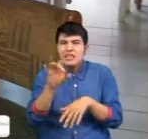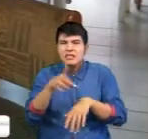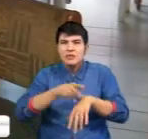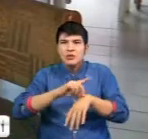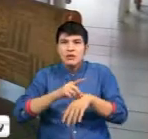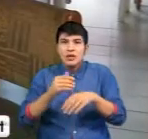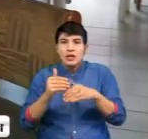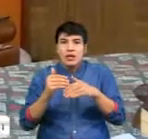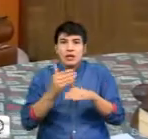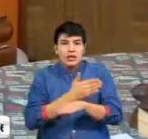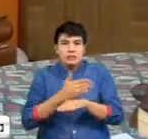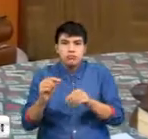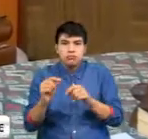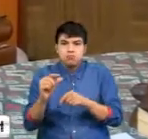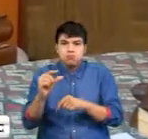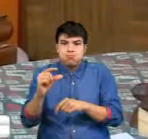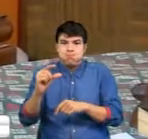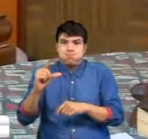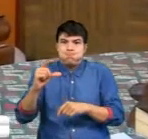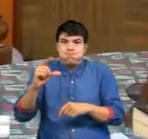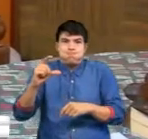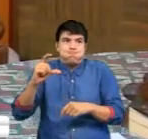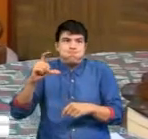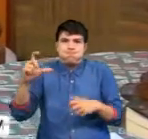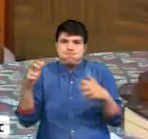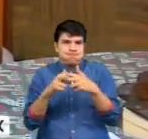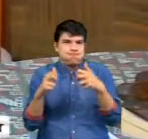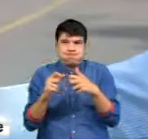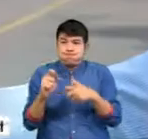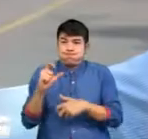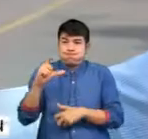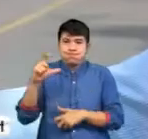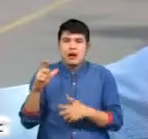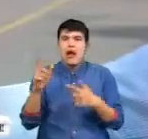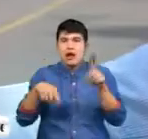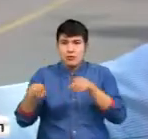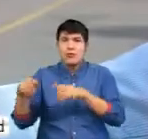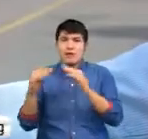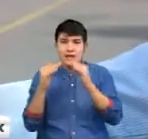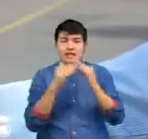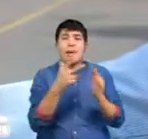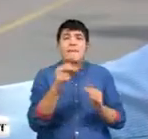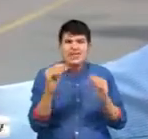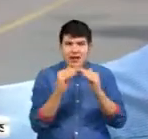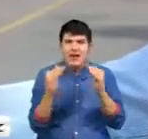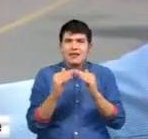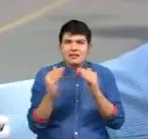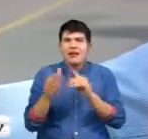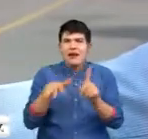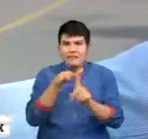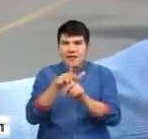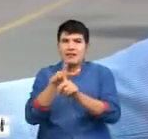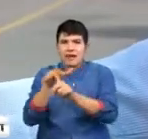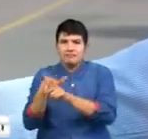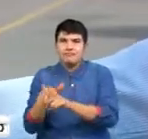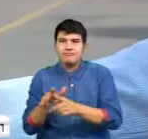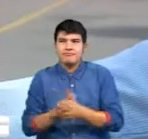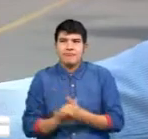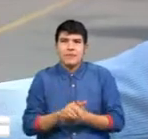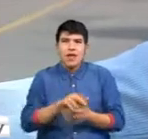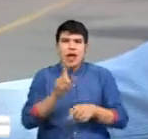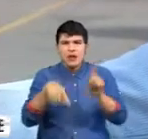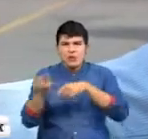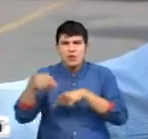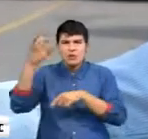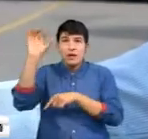empezó después a subir muchísimo y a ciertos vecinos más o menos como unos 20 todos tuvieron afectaciones en otras partes se estallaron los